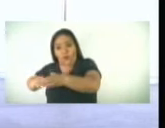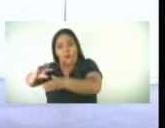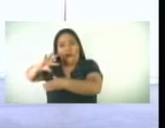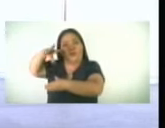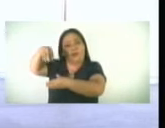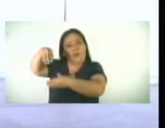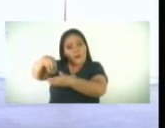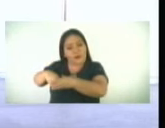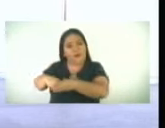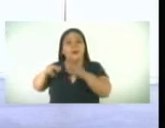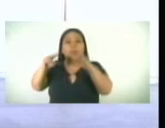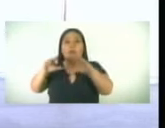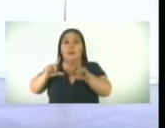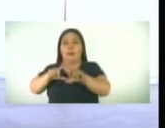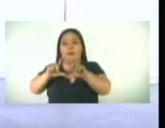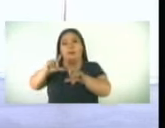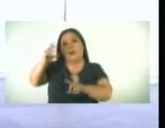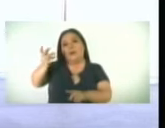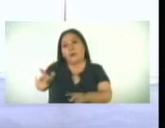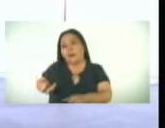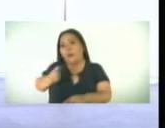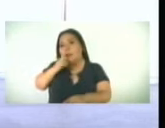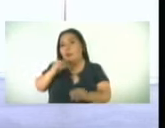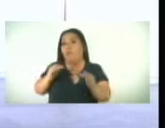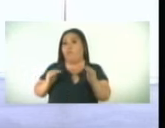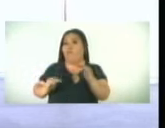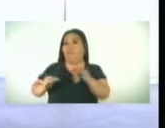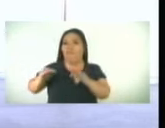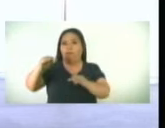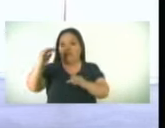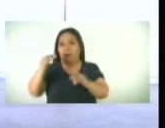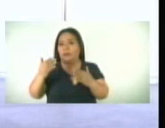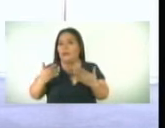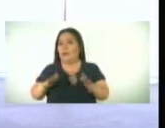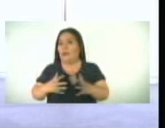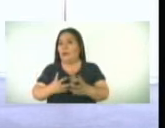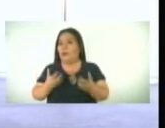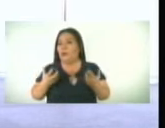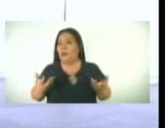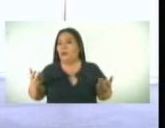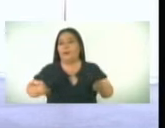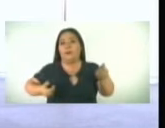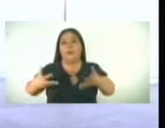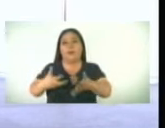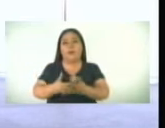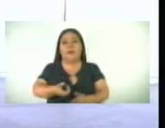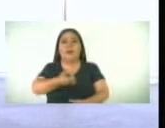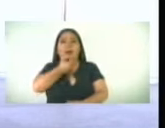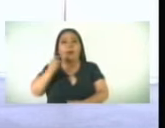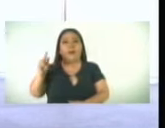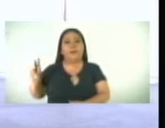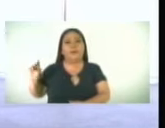Comisión Nacional de Protección Civil reportaron un incremento de incidencias. Kelly Ábrego con el reporte.